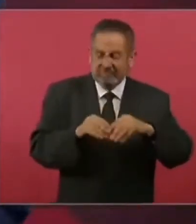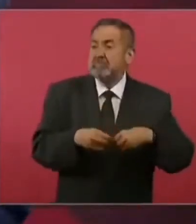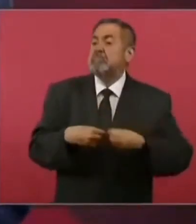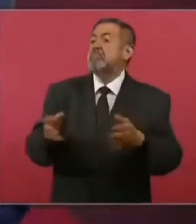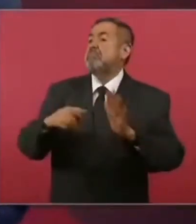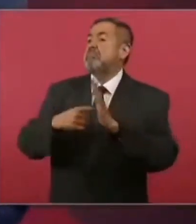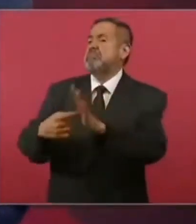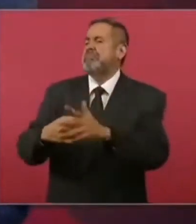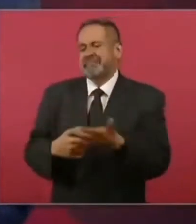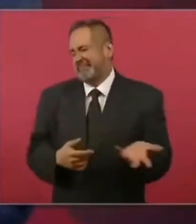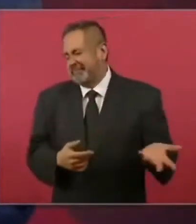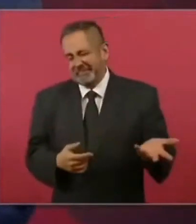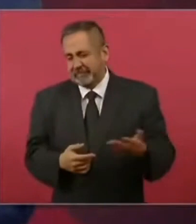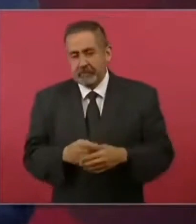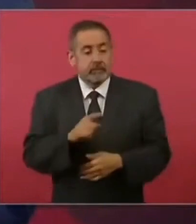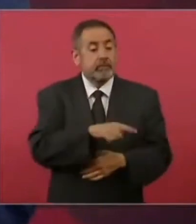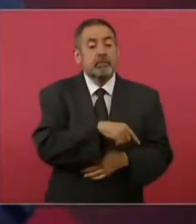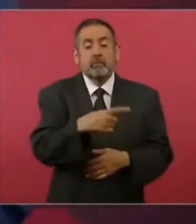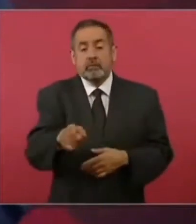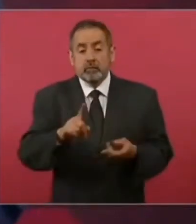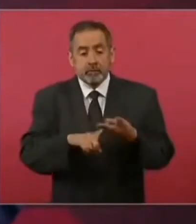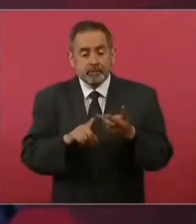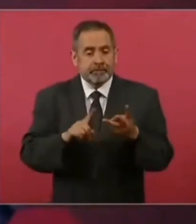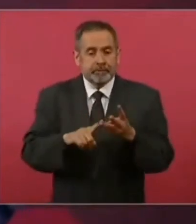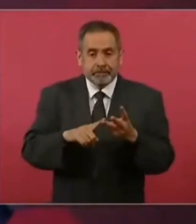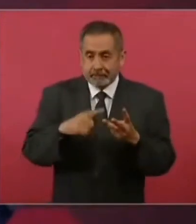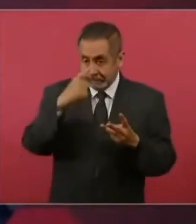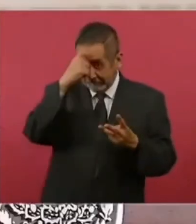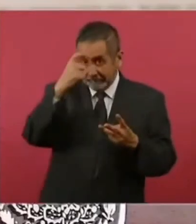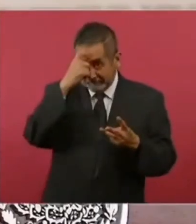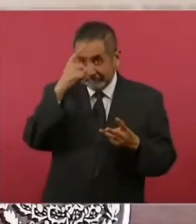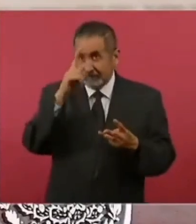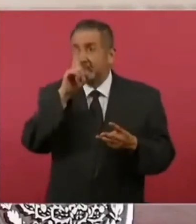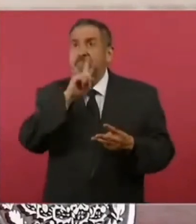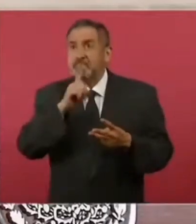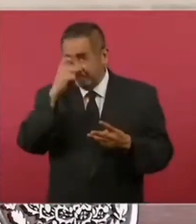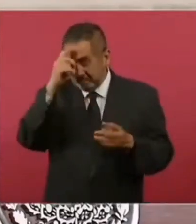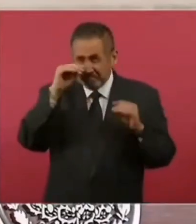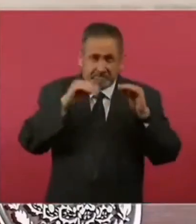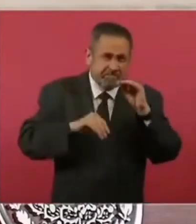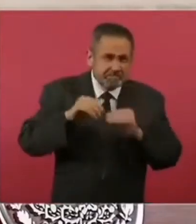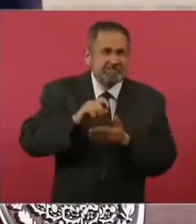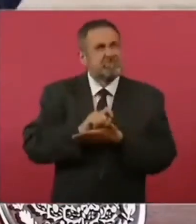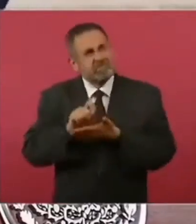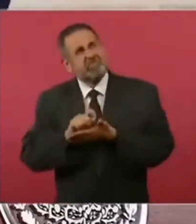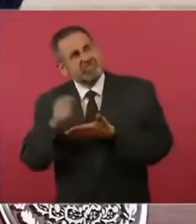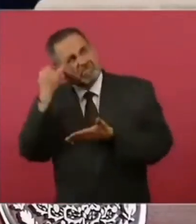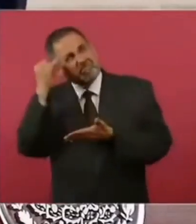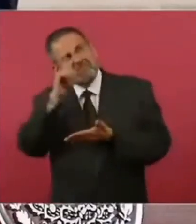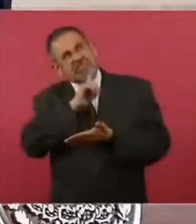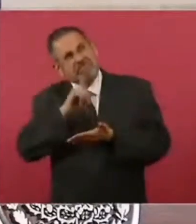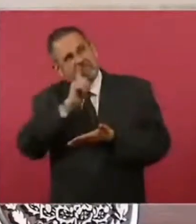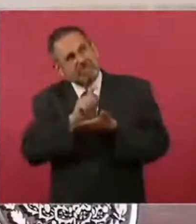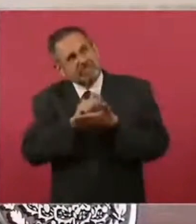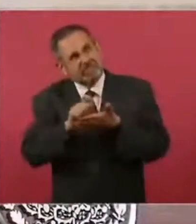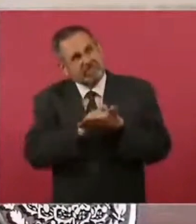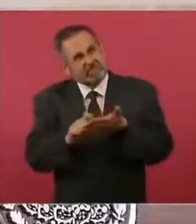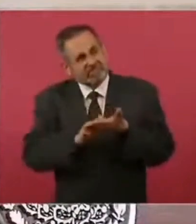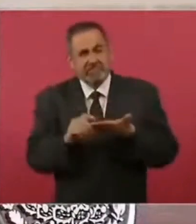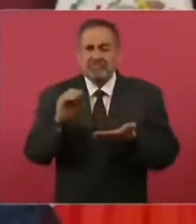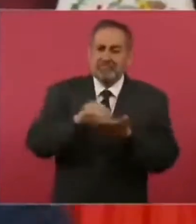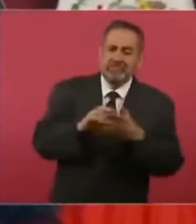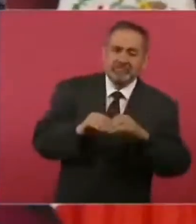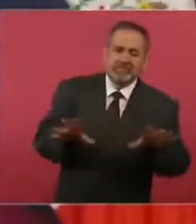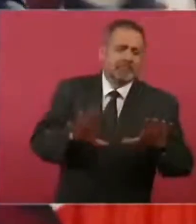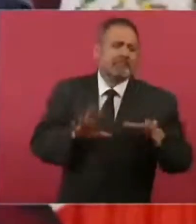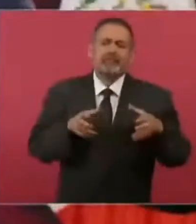el otro departamento de la fabricación de mentiras. Entonces también